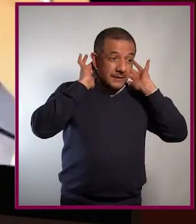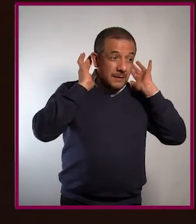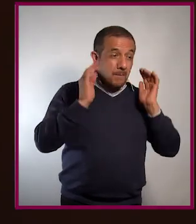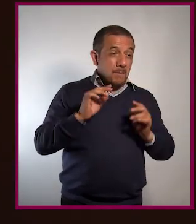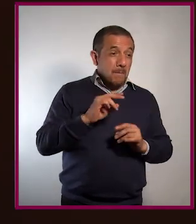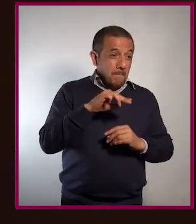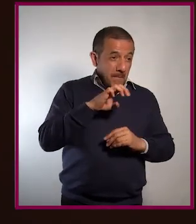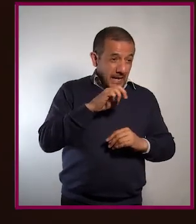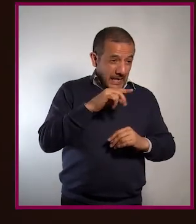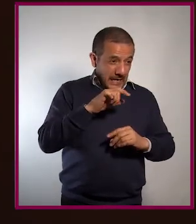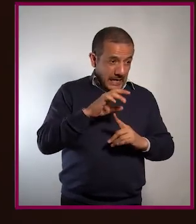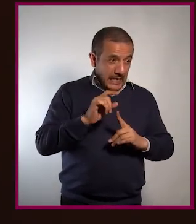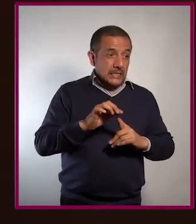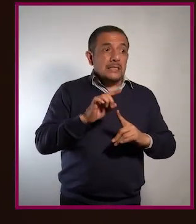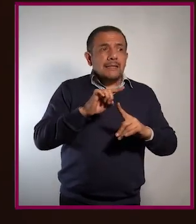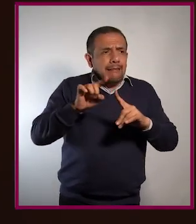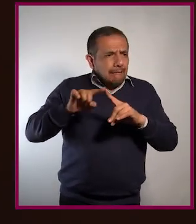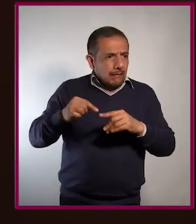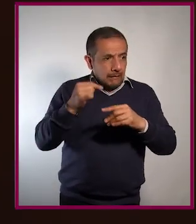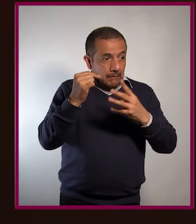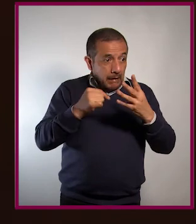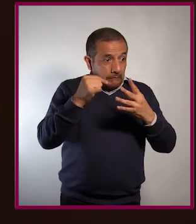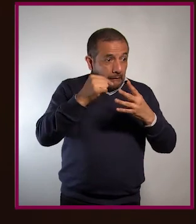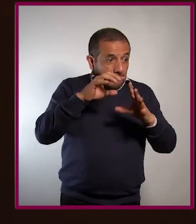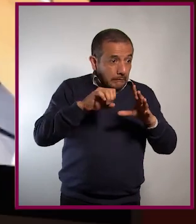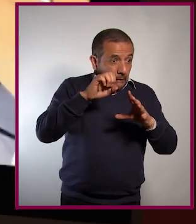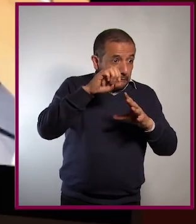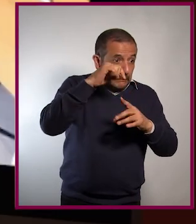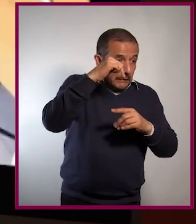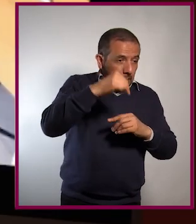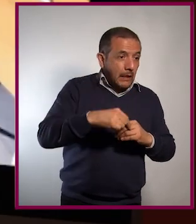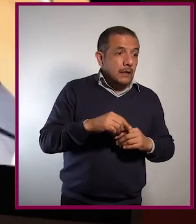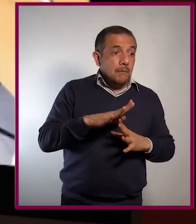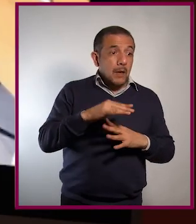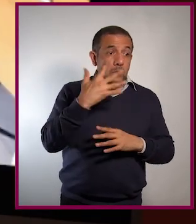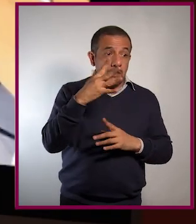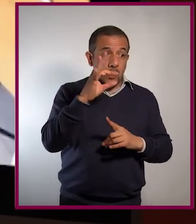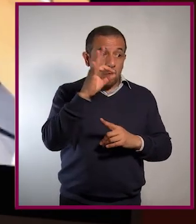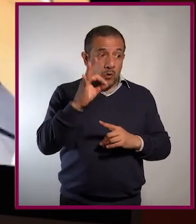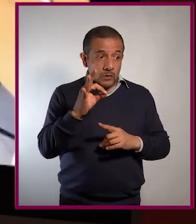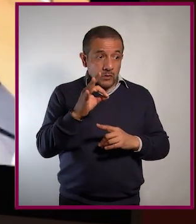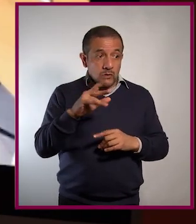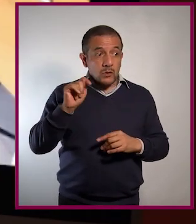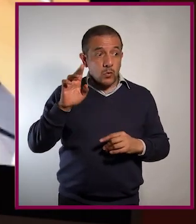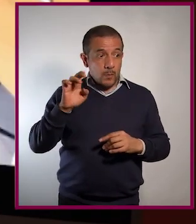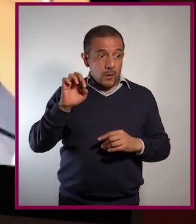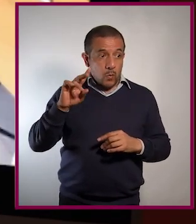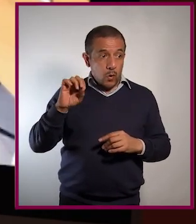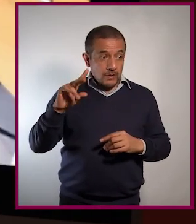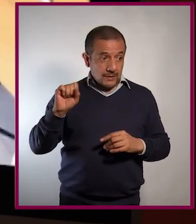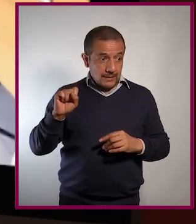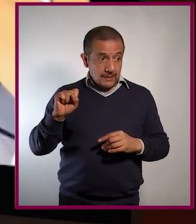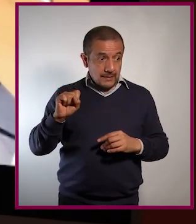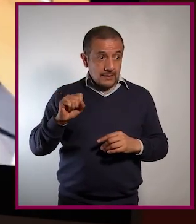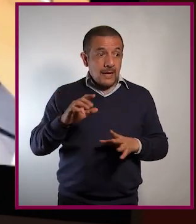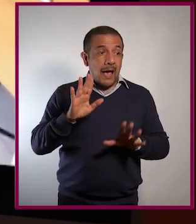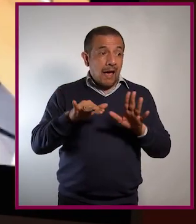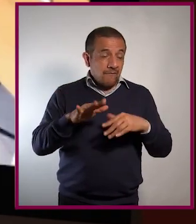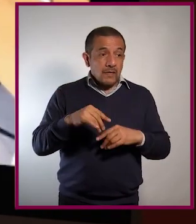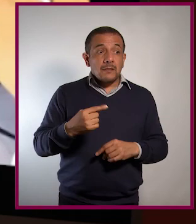meninges, van en ese orden, ¿no? Y, por ejemplo, menos del 5% de los casos de tuberculosis